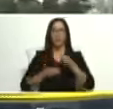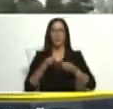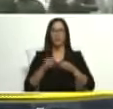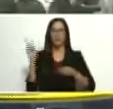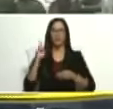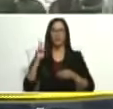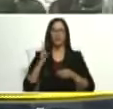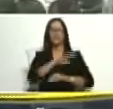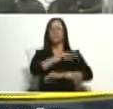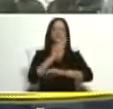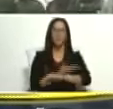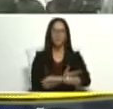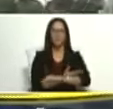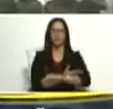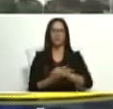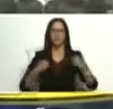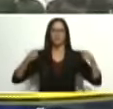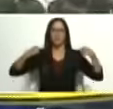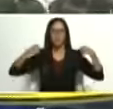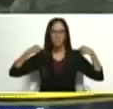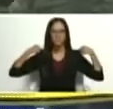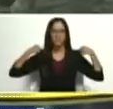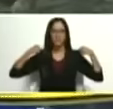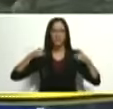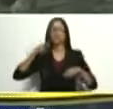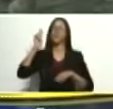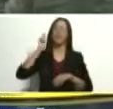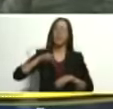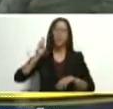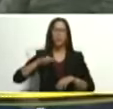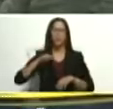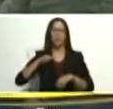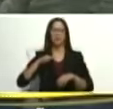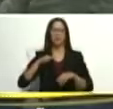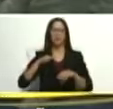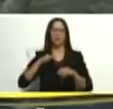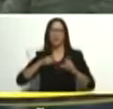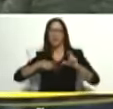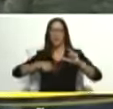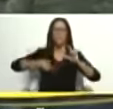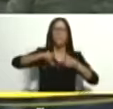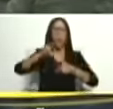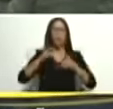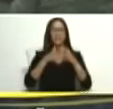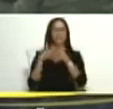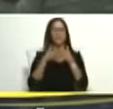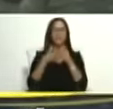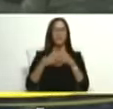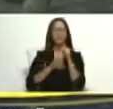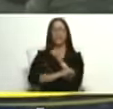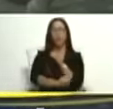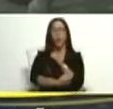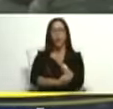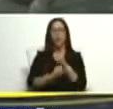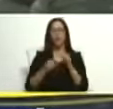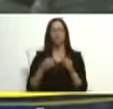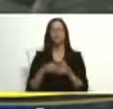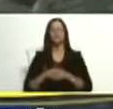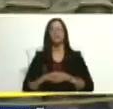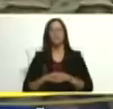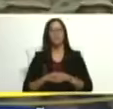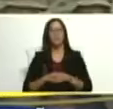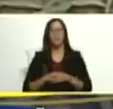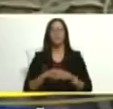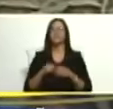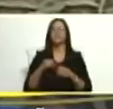Venezuela invulnerable. Que jamás la bota extranjera y traidora del imperialismo